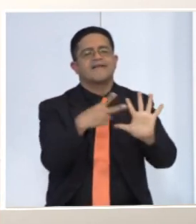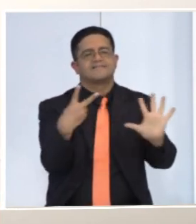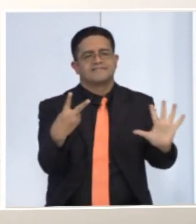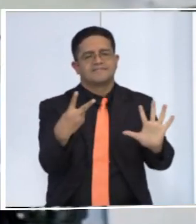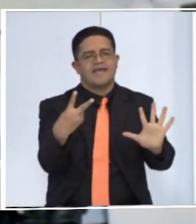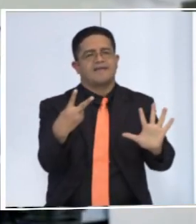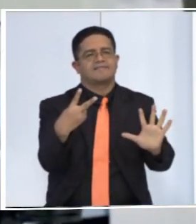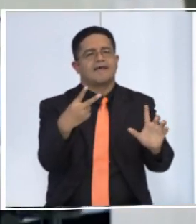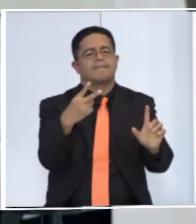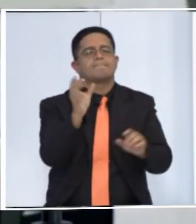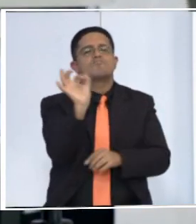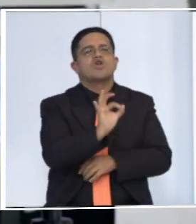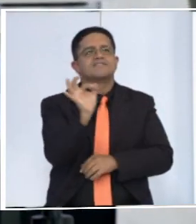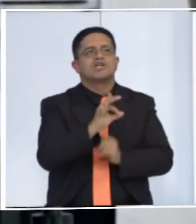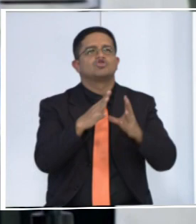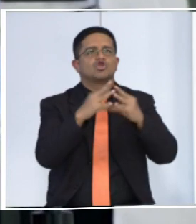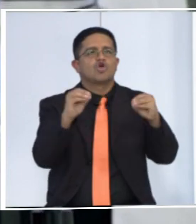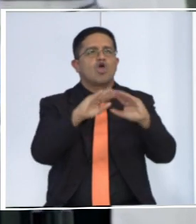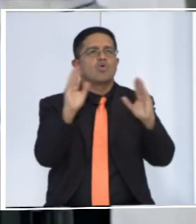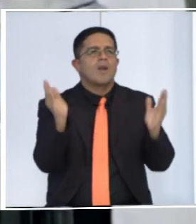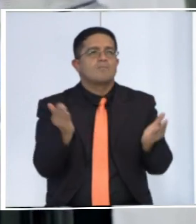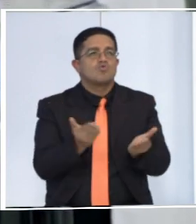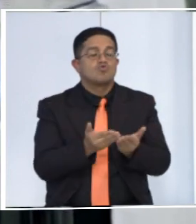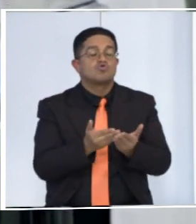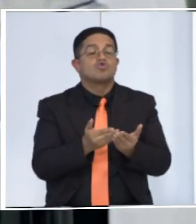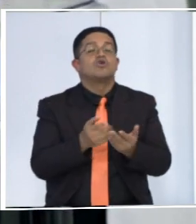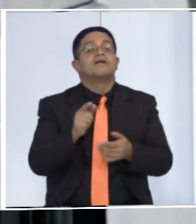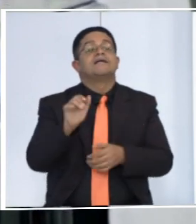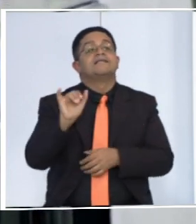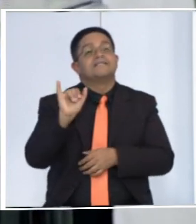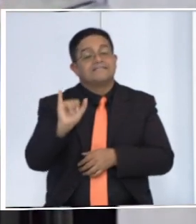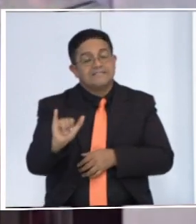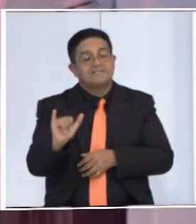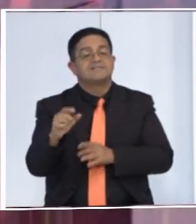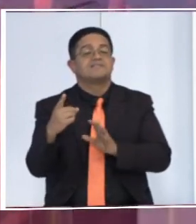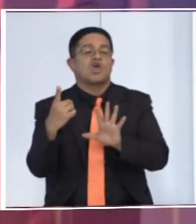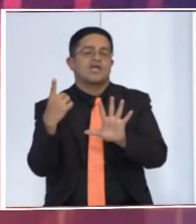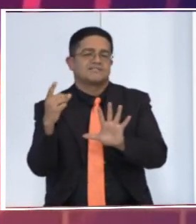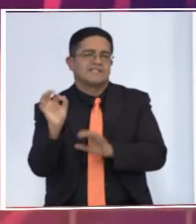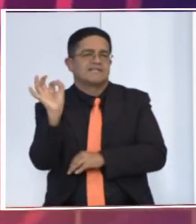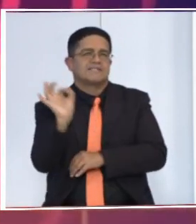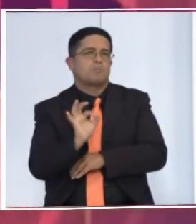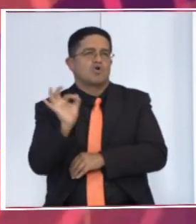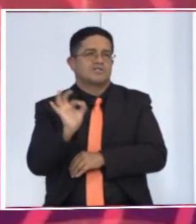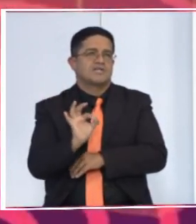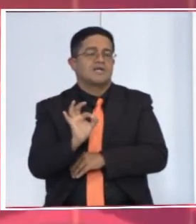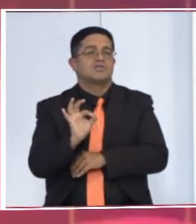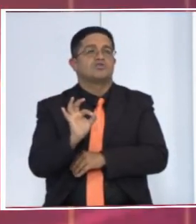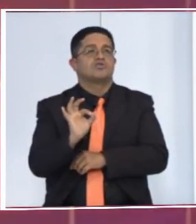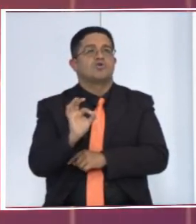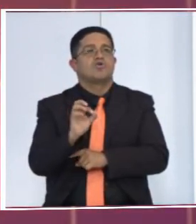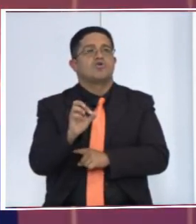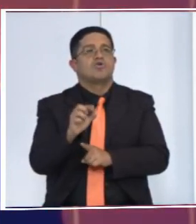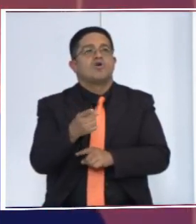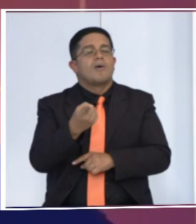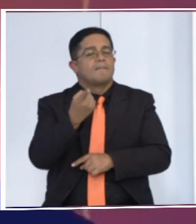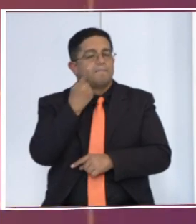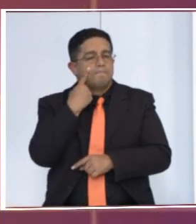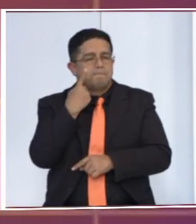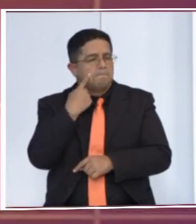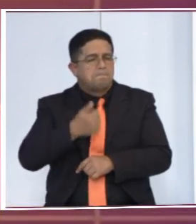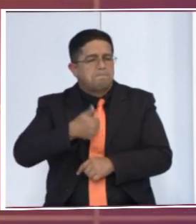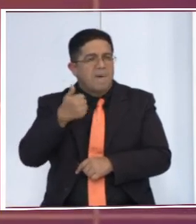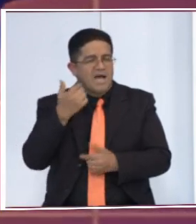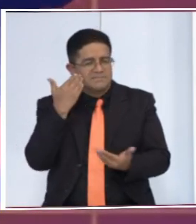mundial y es el causante del 60% de incapacidad laboral siendo la causa más frecuente de las consultas